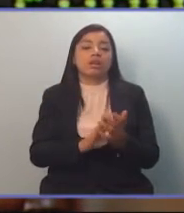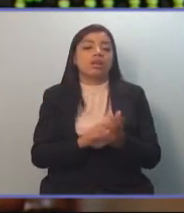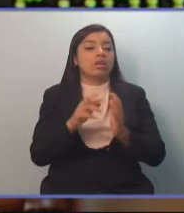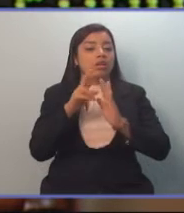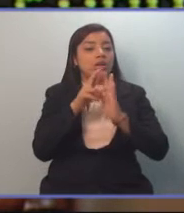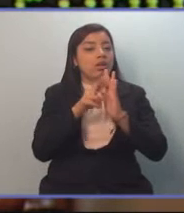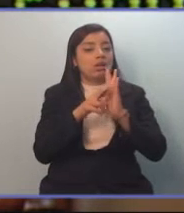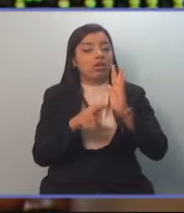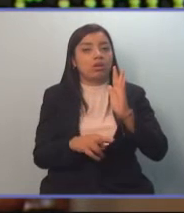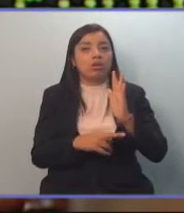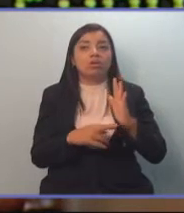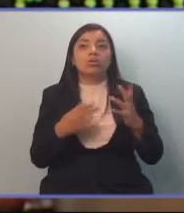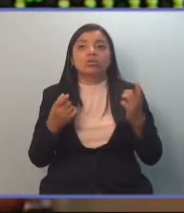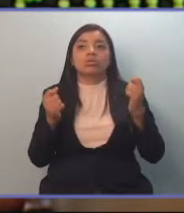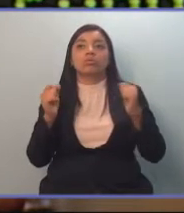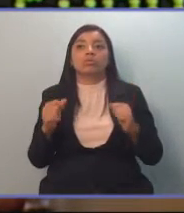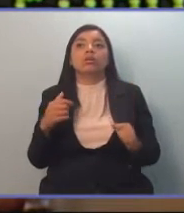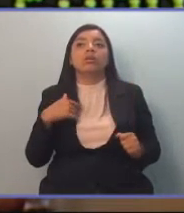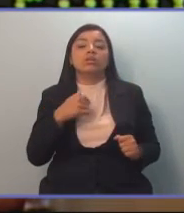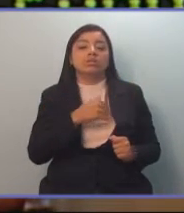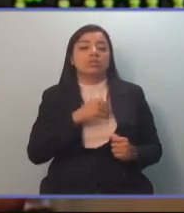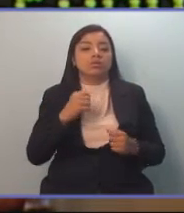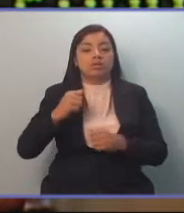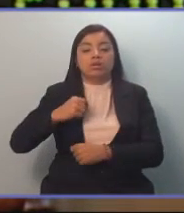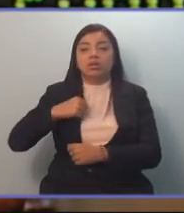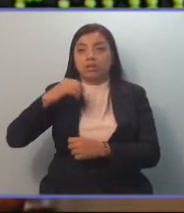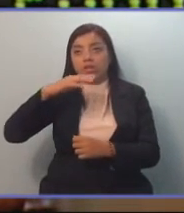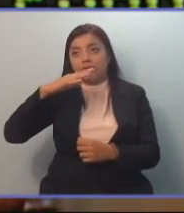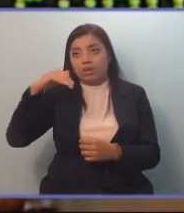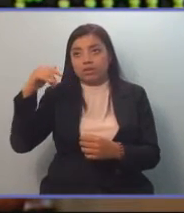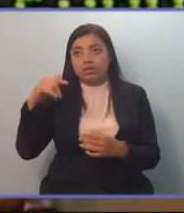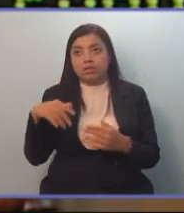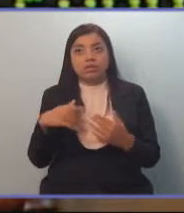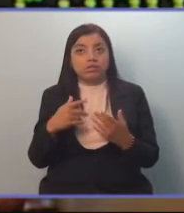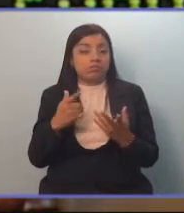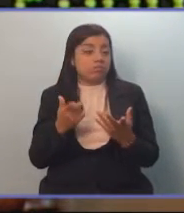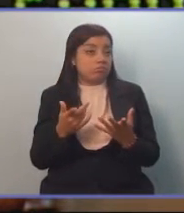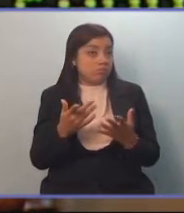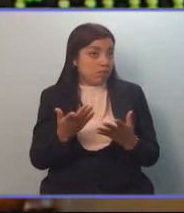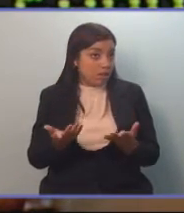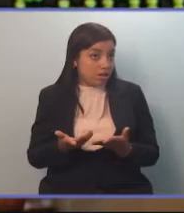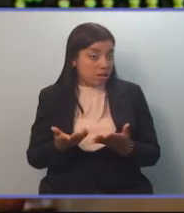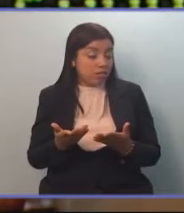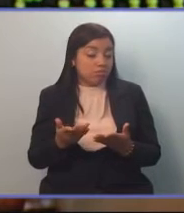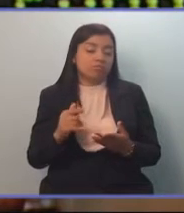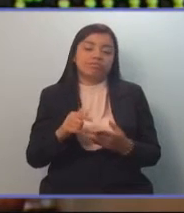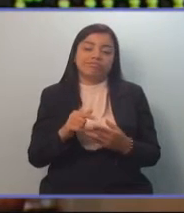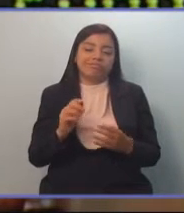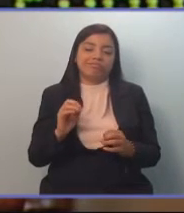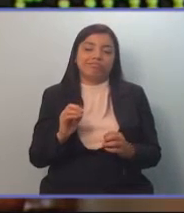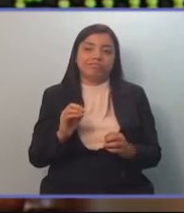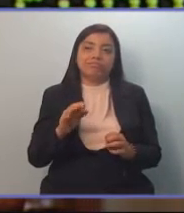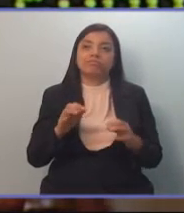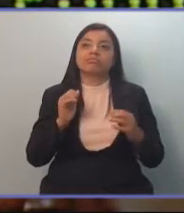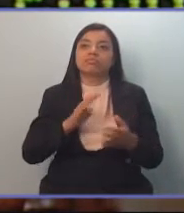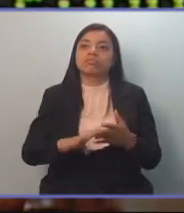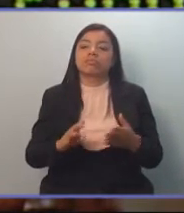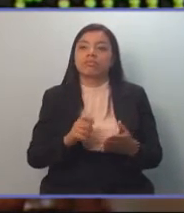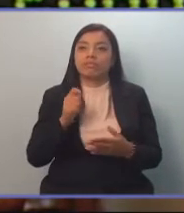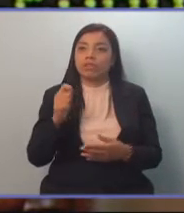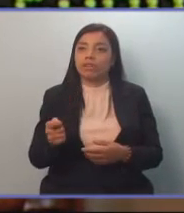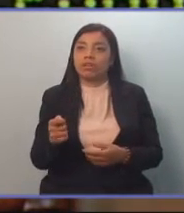registro único que llevará el Ministerio de la Defensa Nacional. Quienes así lo hicieren estarán exentos del pago de